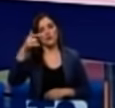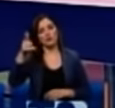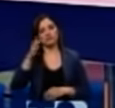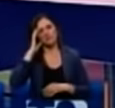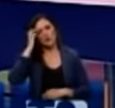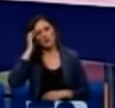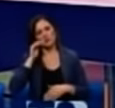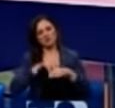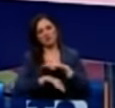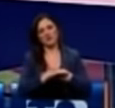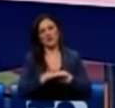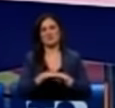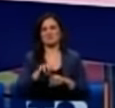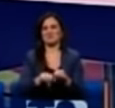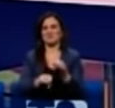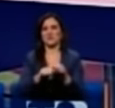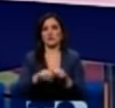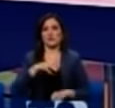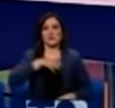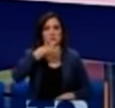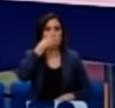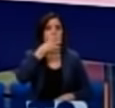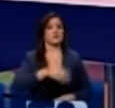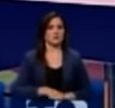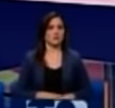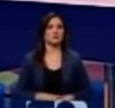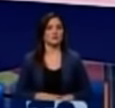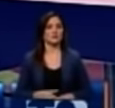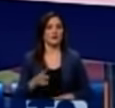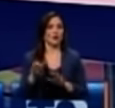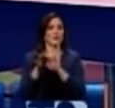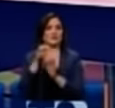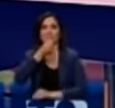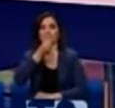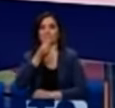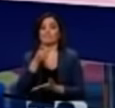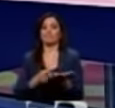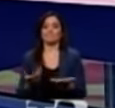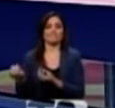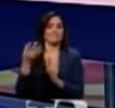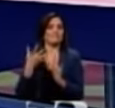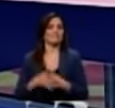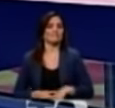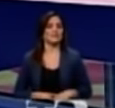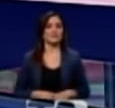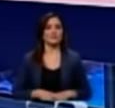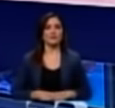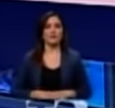muy preocupados y muy molestos también. Nuestra compañera Joana Cañizares está con ellos para contarnos lo que ocurre. Joana, escuchamos.